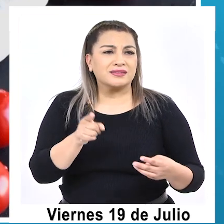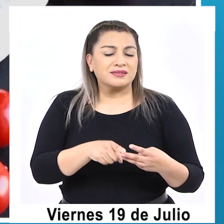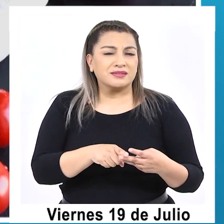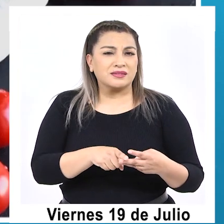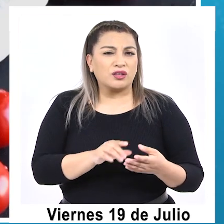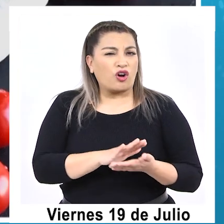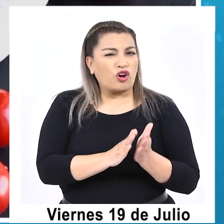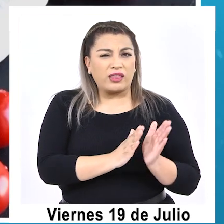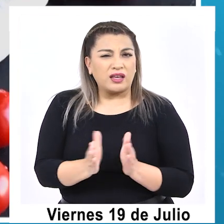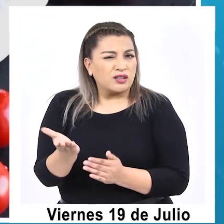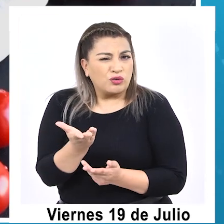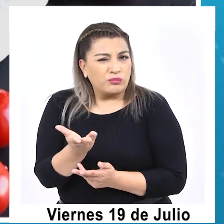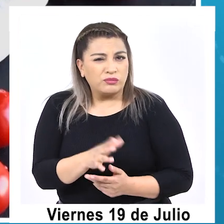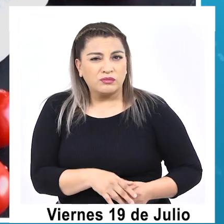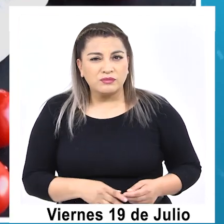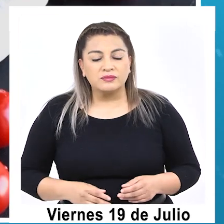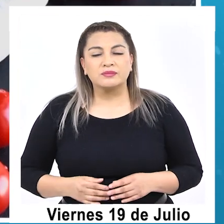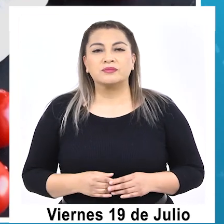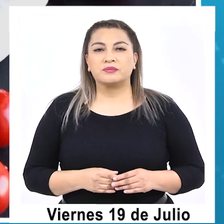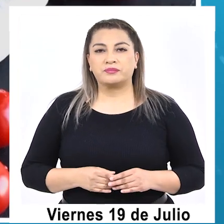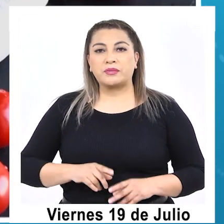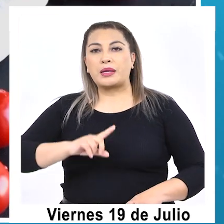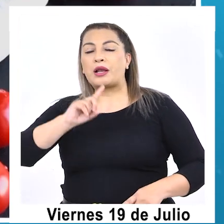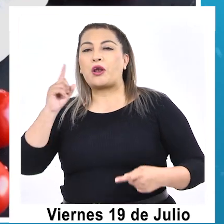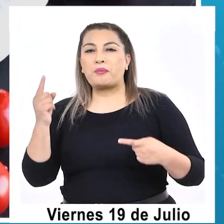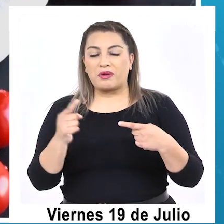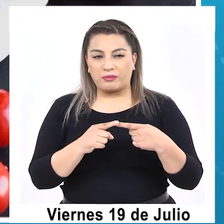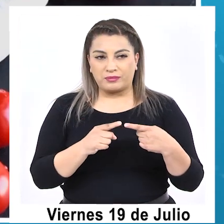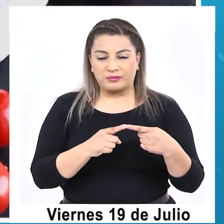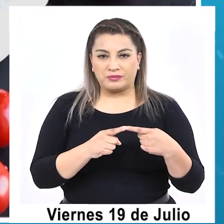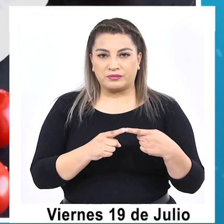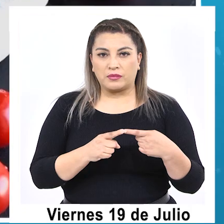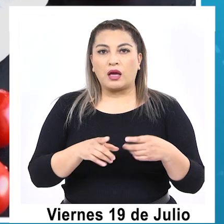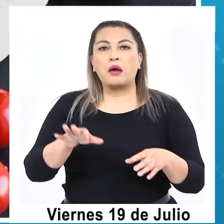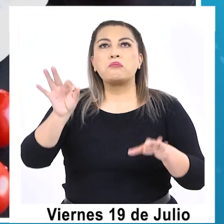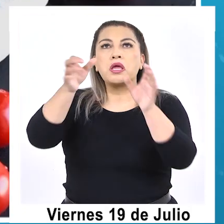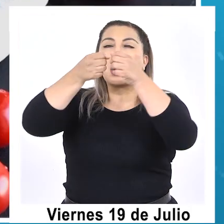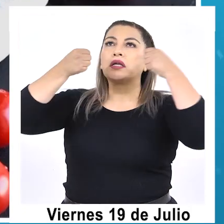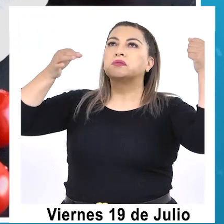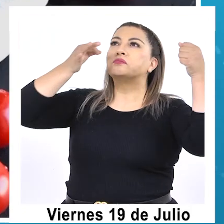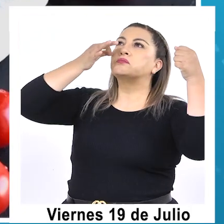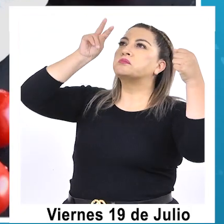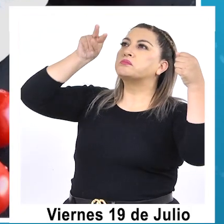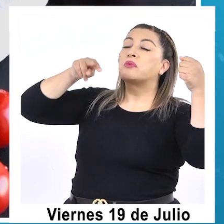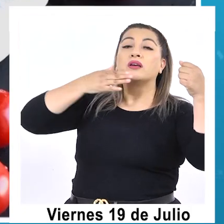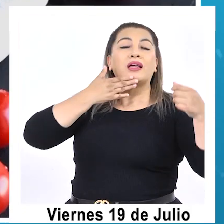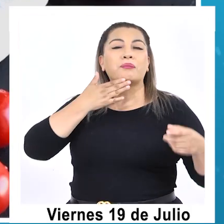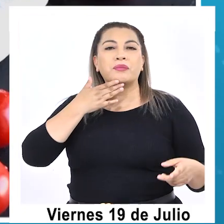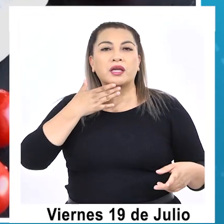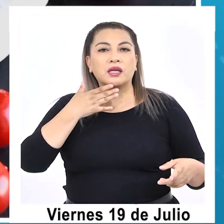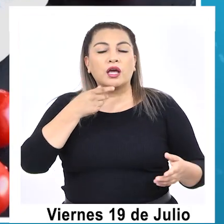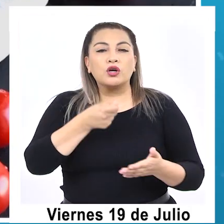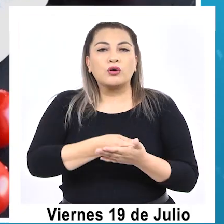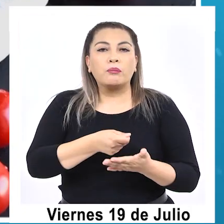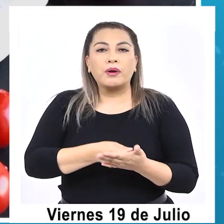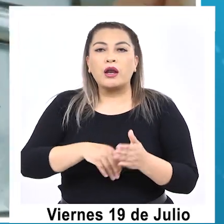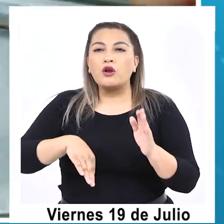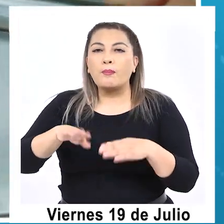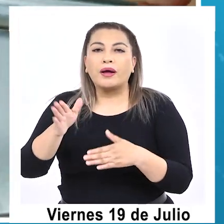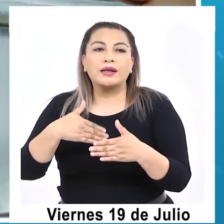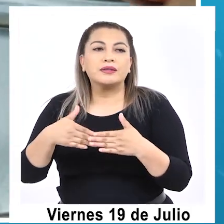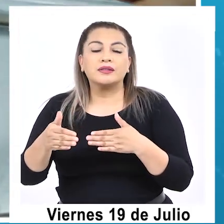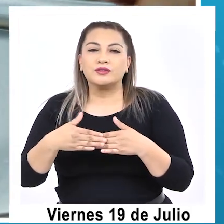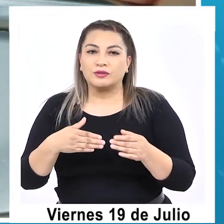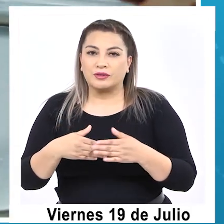podrías ordenar? Siempre lo primero es mirar nuestra despensa o cuando vamos a comprar y buscar lo más natural posible, lo que está